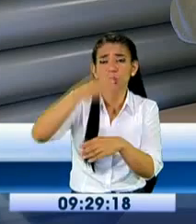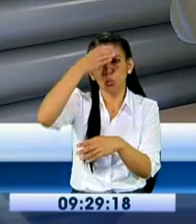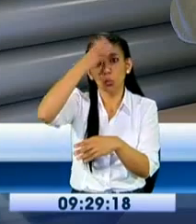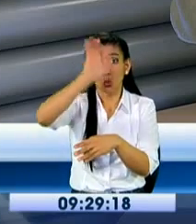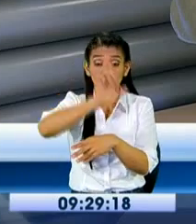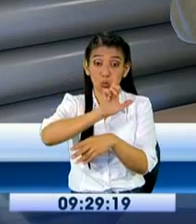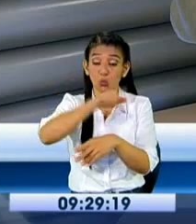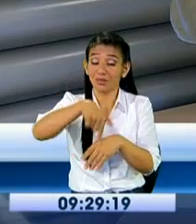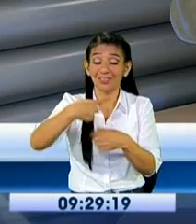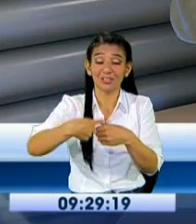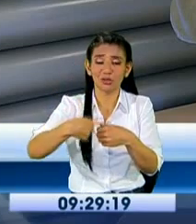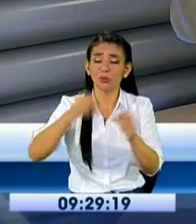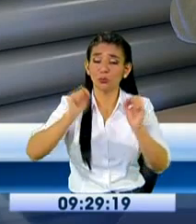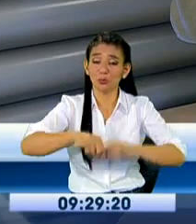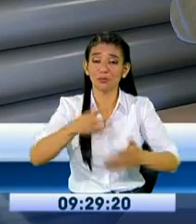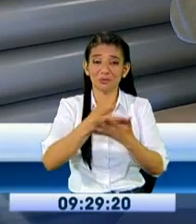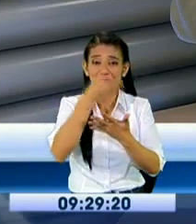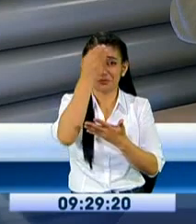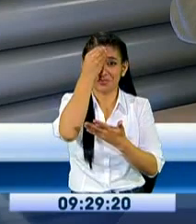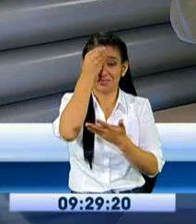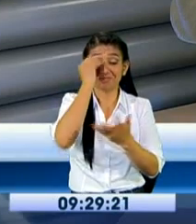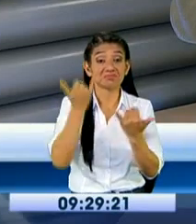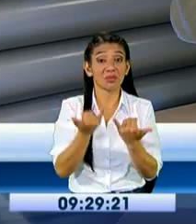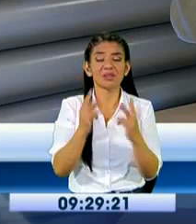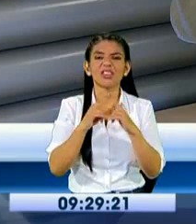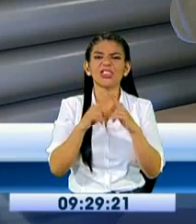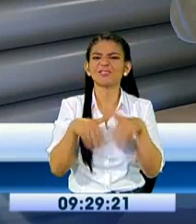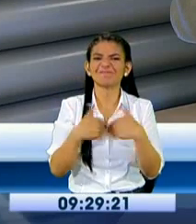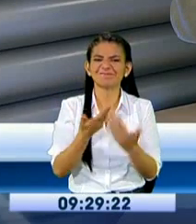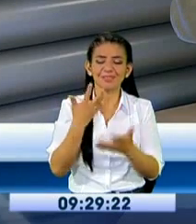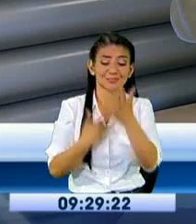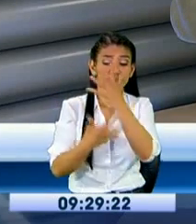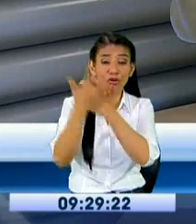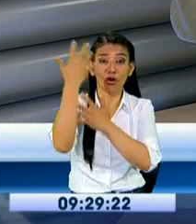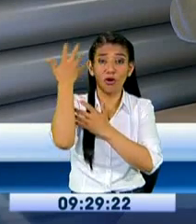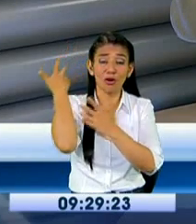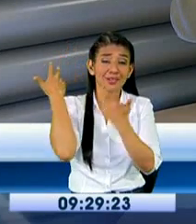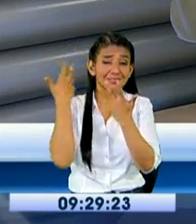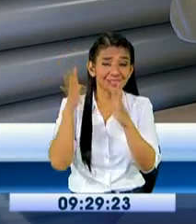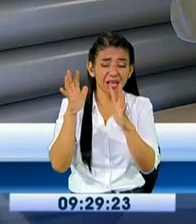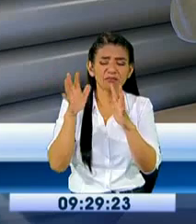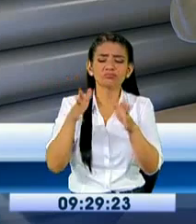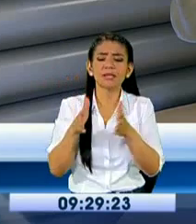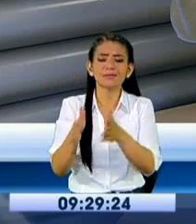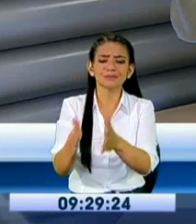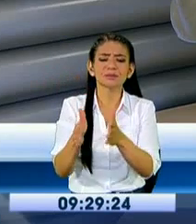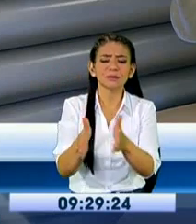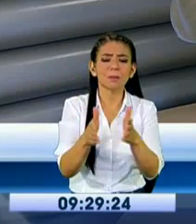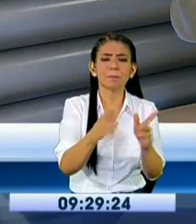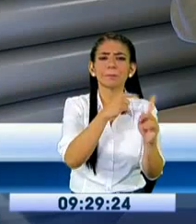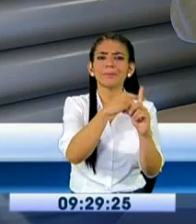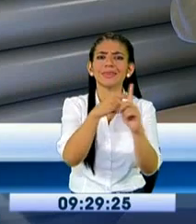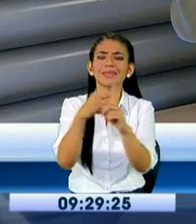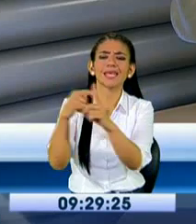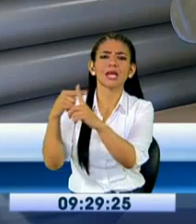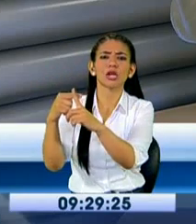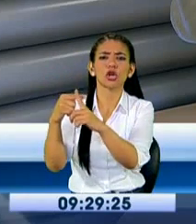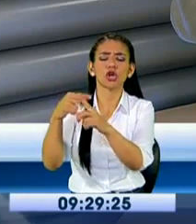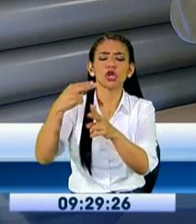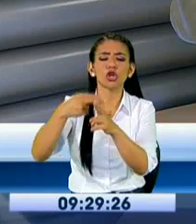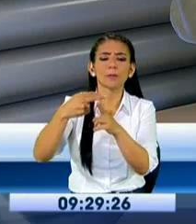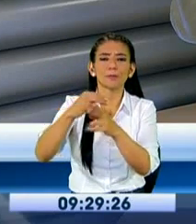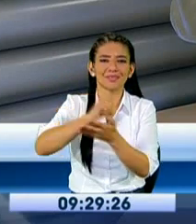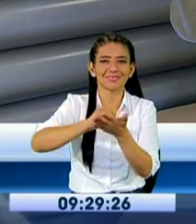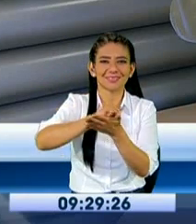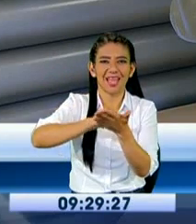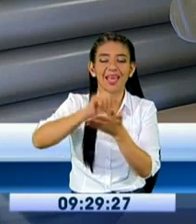nuestra ciudad. Vamos a conocer algo de esas historias que recoge un cementerio muy particular. Se llama el de San